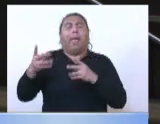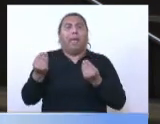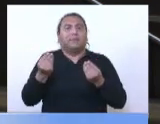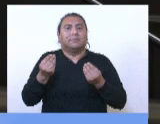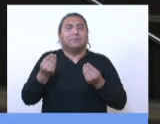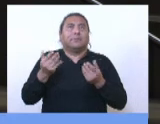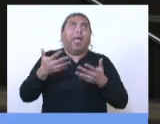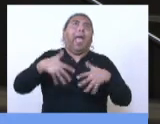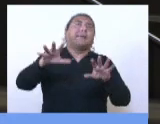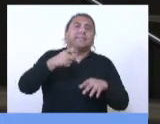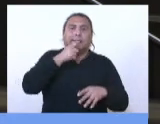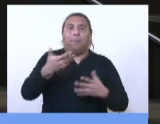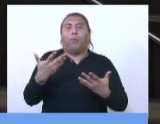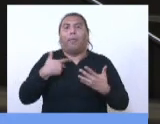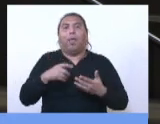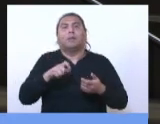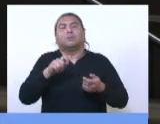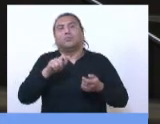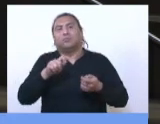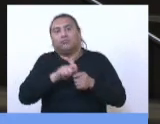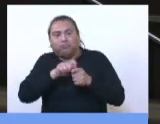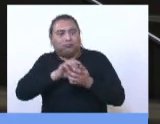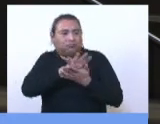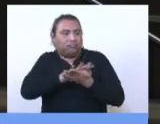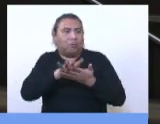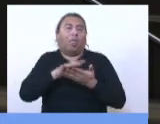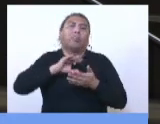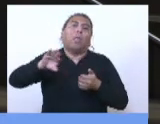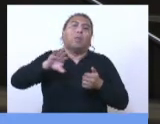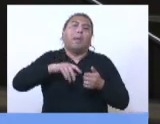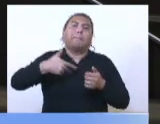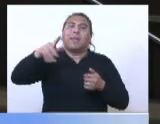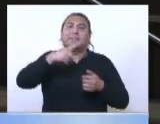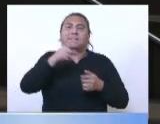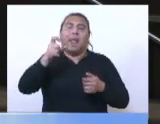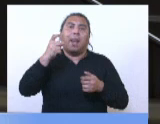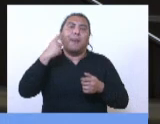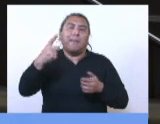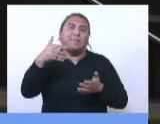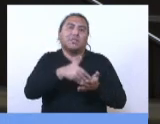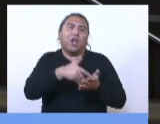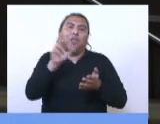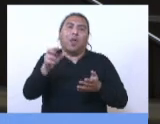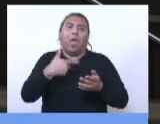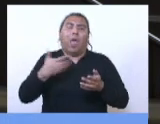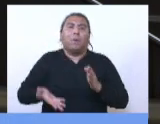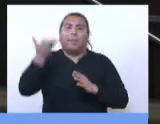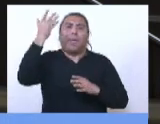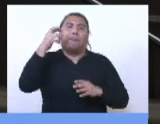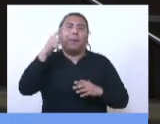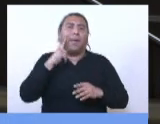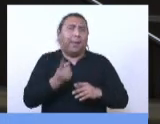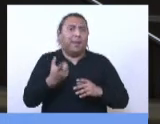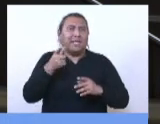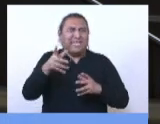puede recomponer la deuda que nos dejaron más de 100 mil millones de dólares afectados más del 90 por ciento el pp y en ese